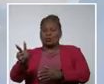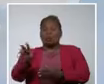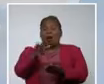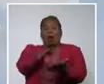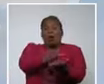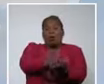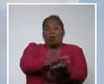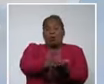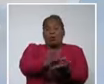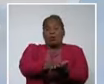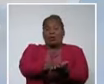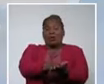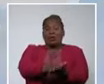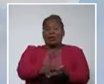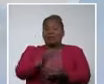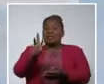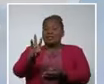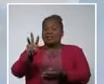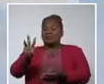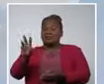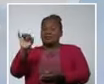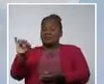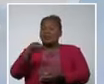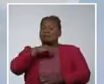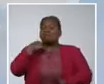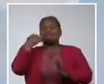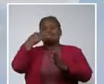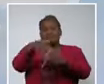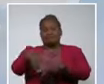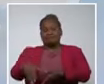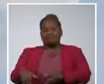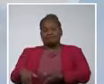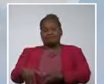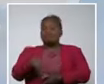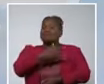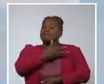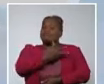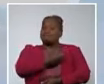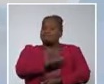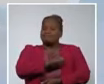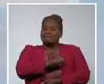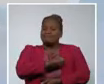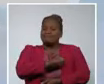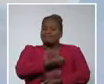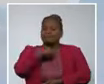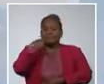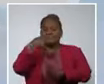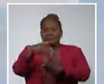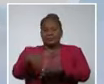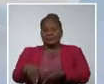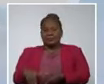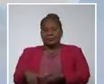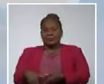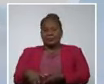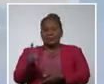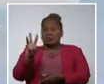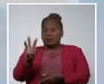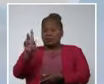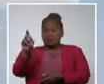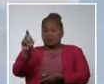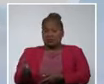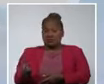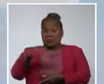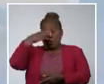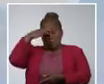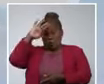de 336 fallecidos. Lamentamos en el día de hoy el fallecimiento de 3 personas en Cuba con